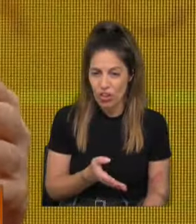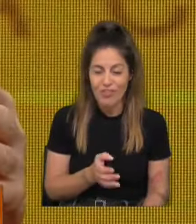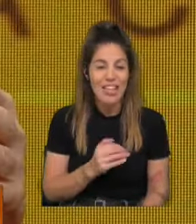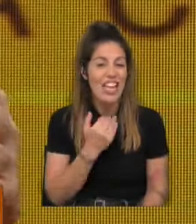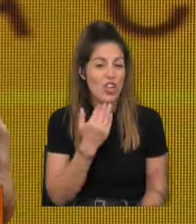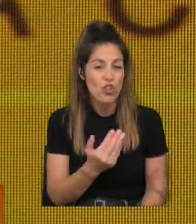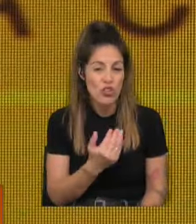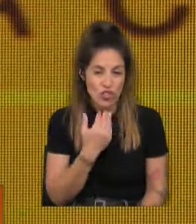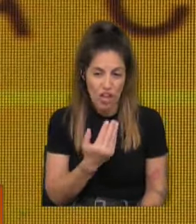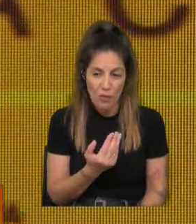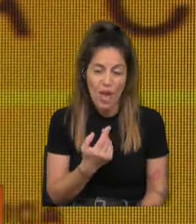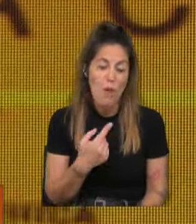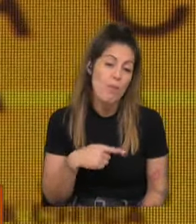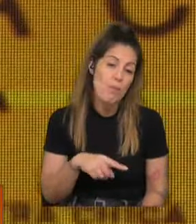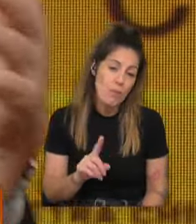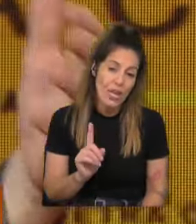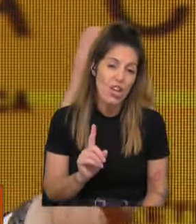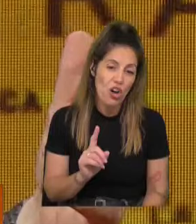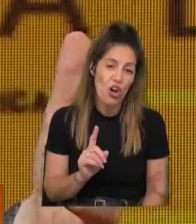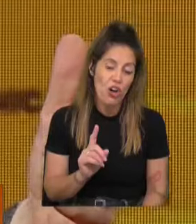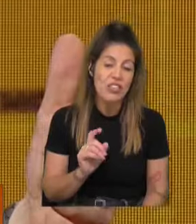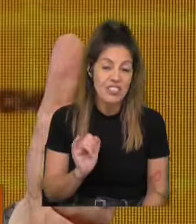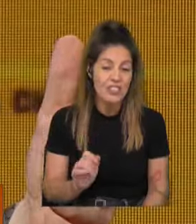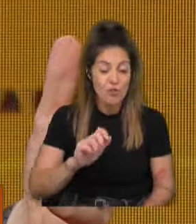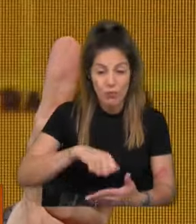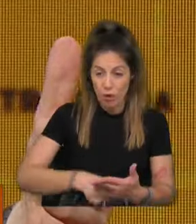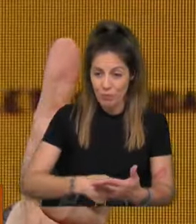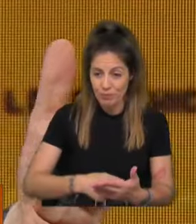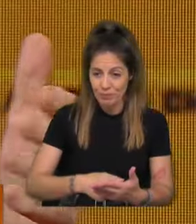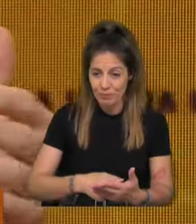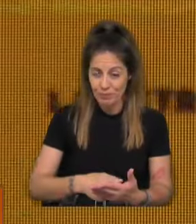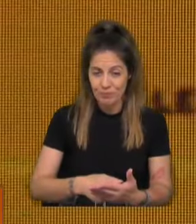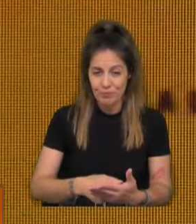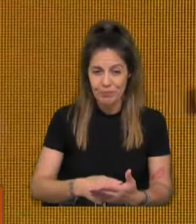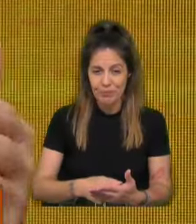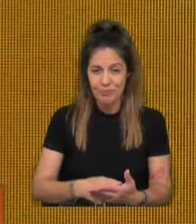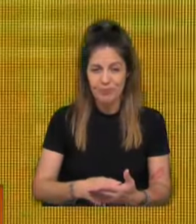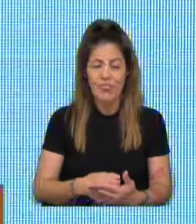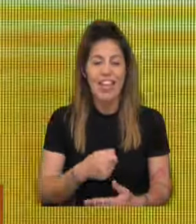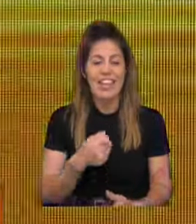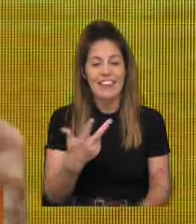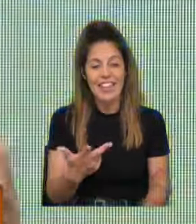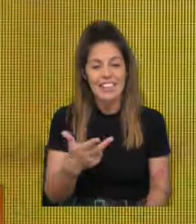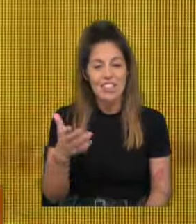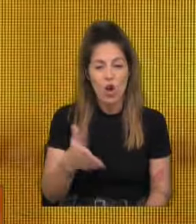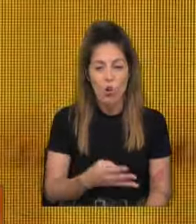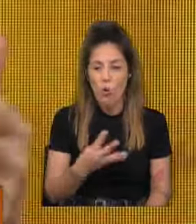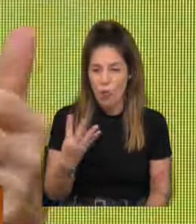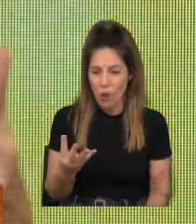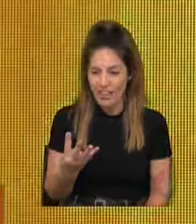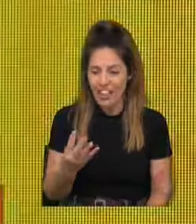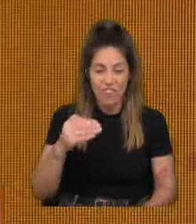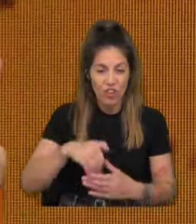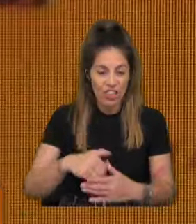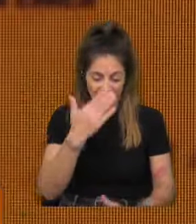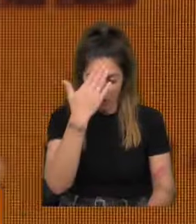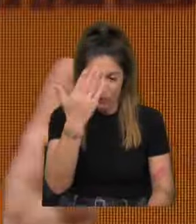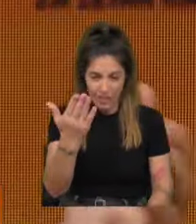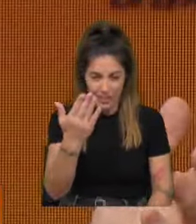sabe pero que se manifestó a favor de las firmas es decir las tres cuartas partes los votantes del frente ampli tiene una